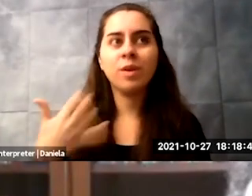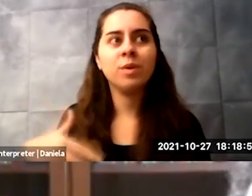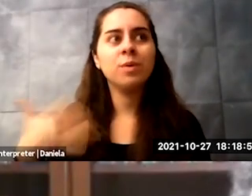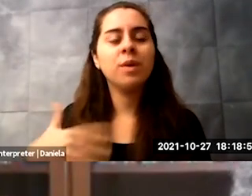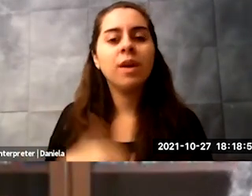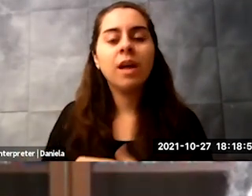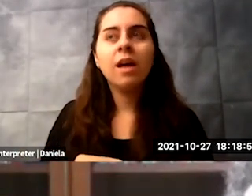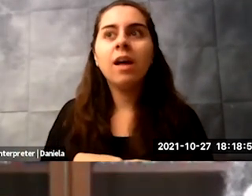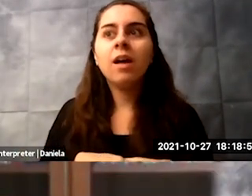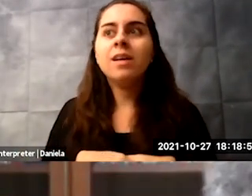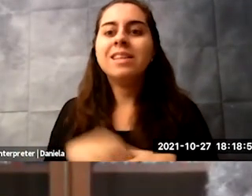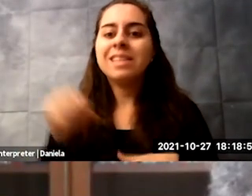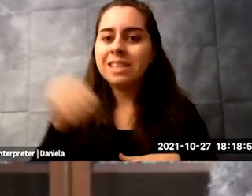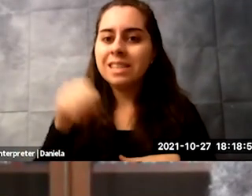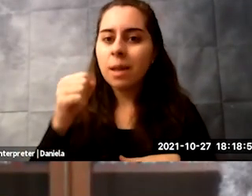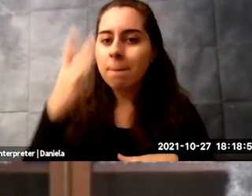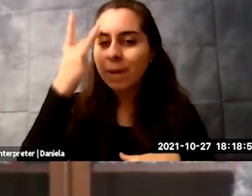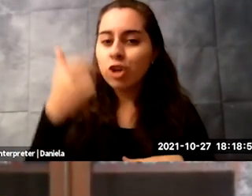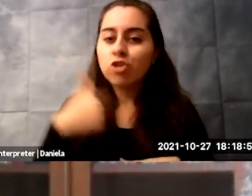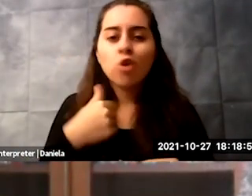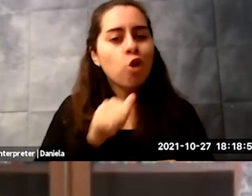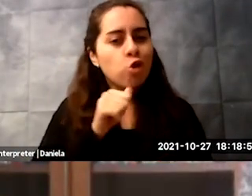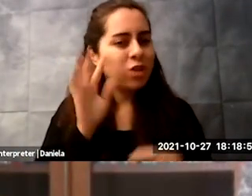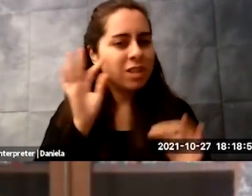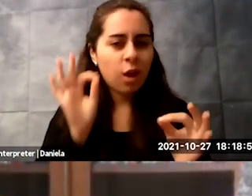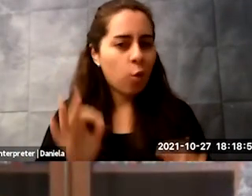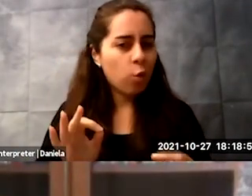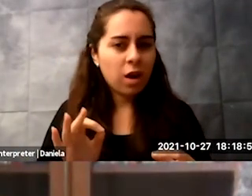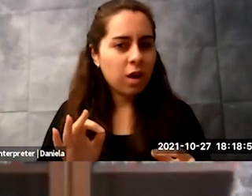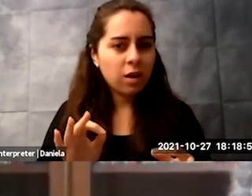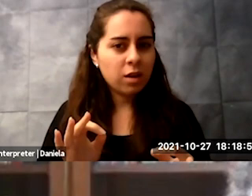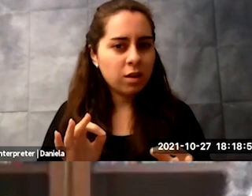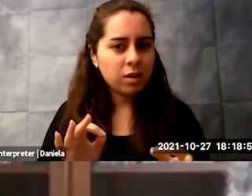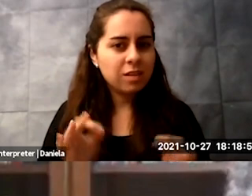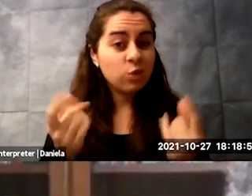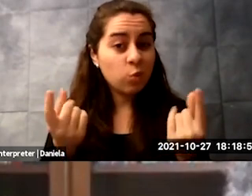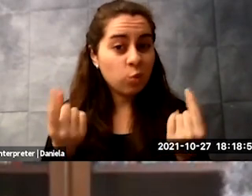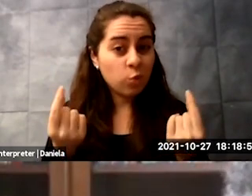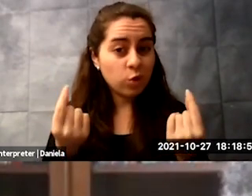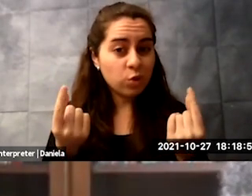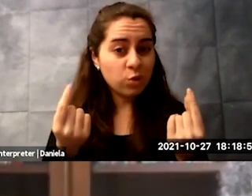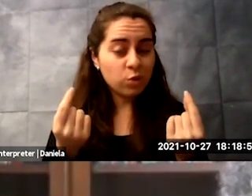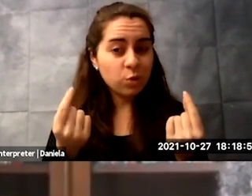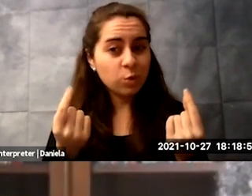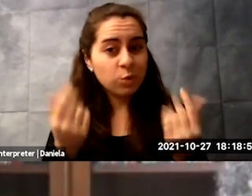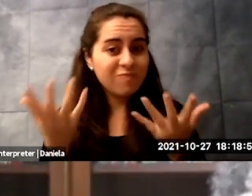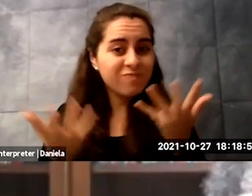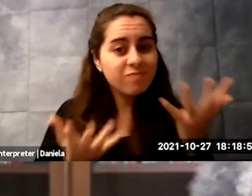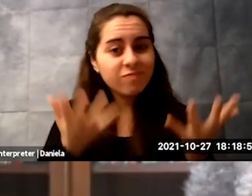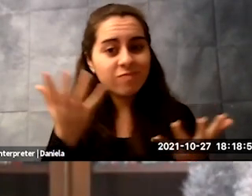Sí, porque yo no estoy segura. Si la, lo que hay que hacer es